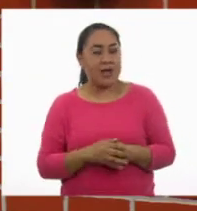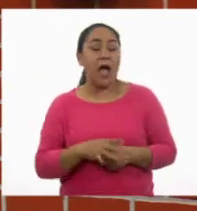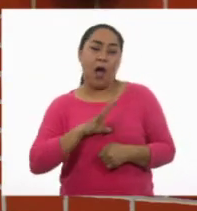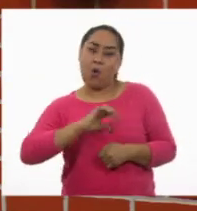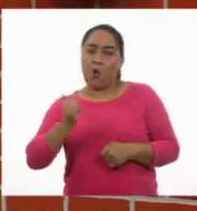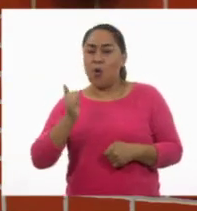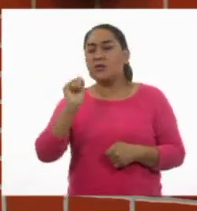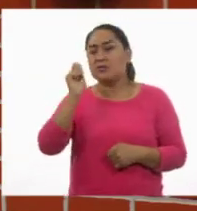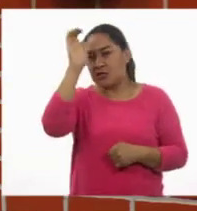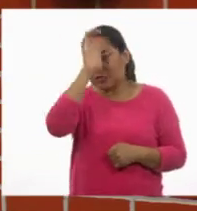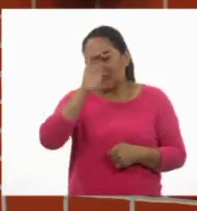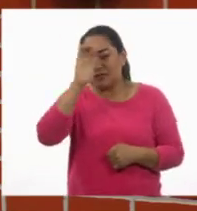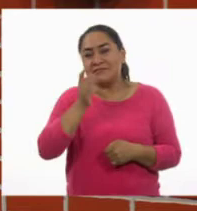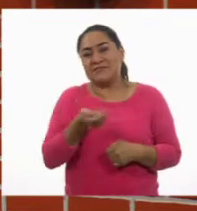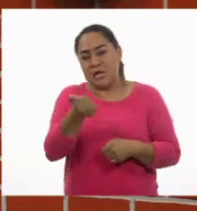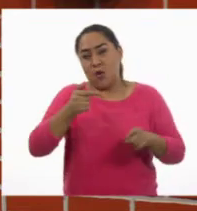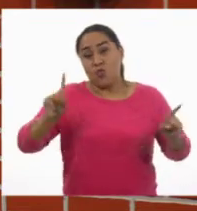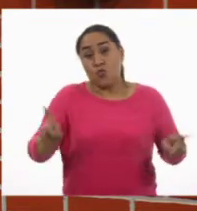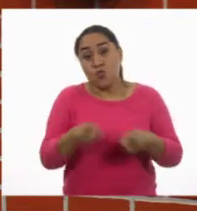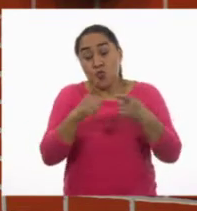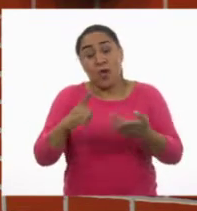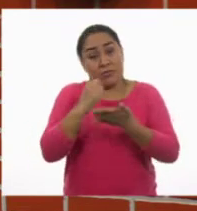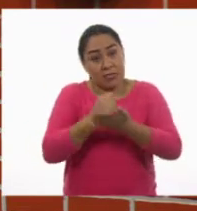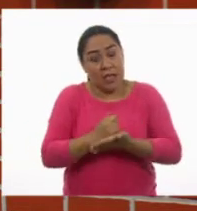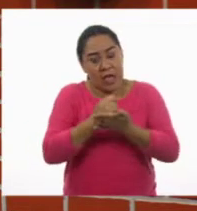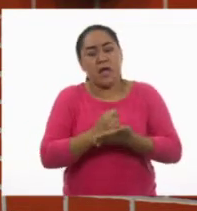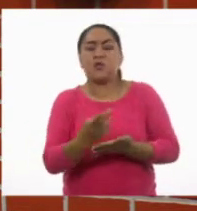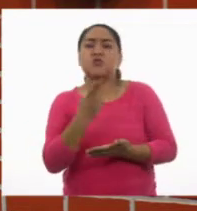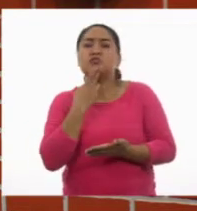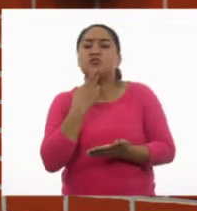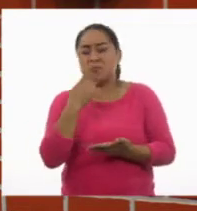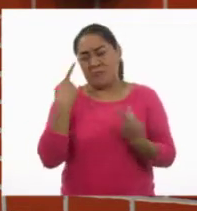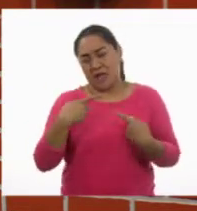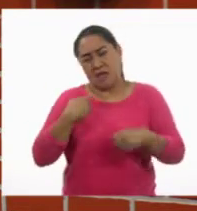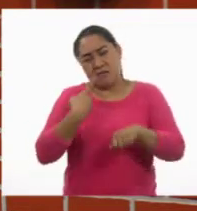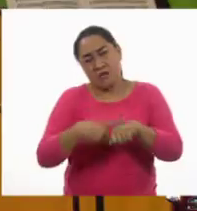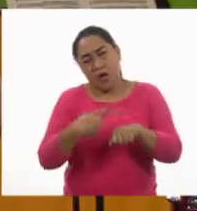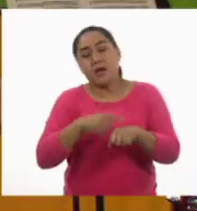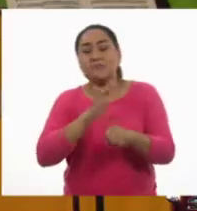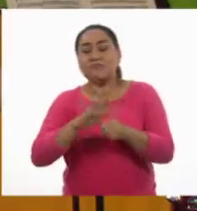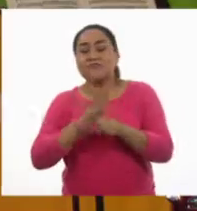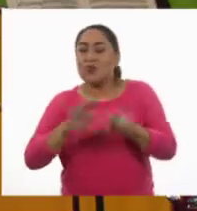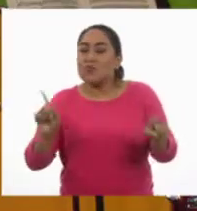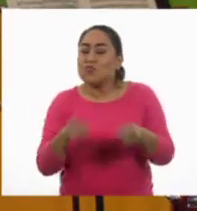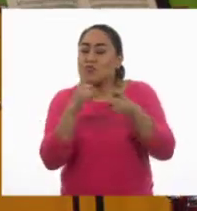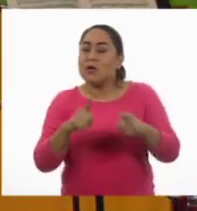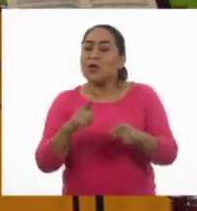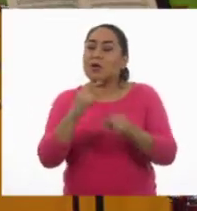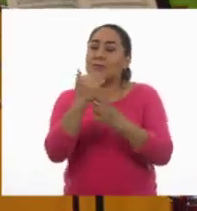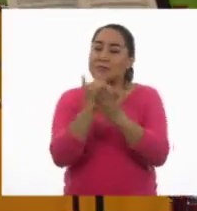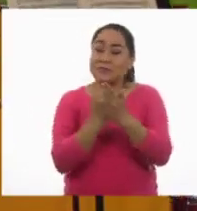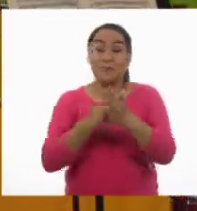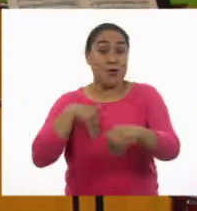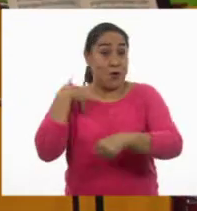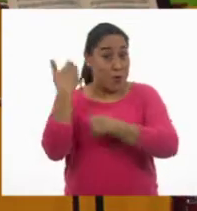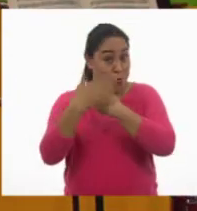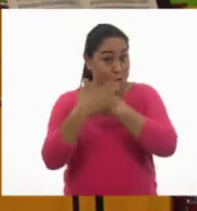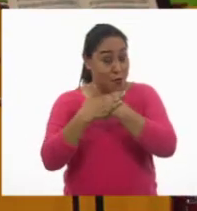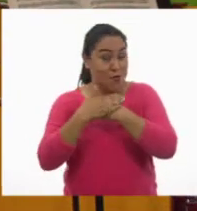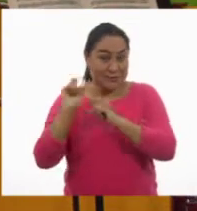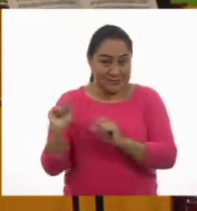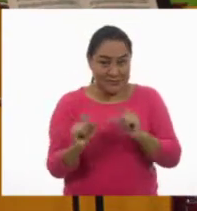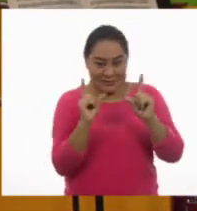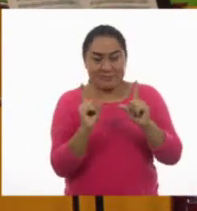llamada musicoterapia, que ayuda a mejorar a los enfermos a través de la música. Para el próximo programa vamos a